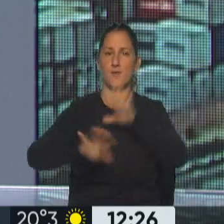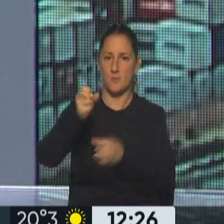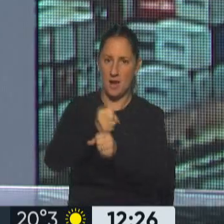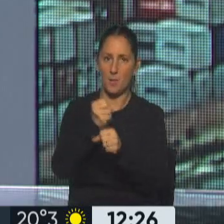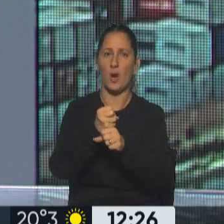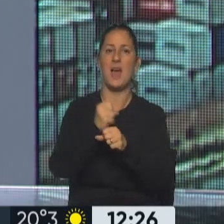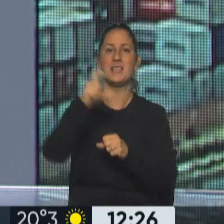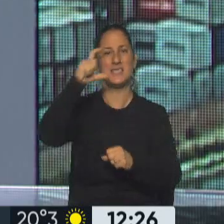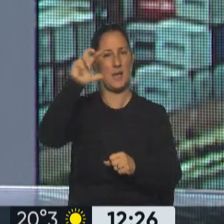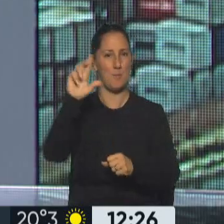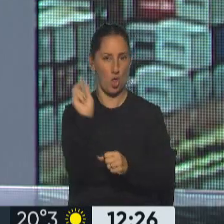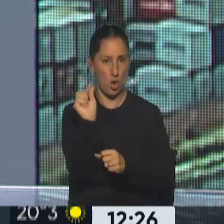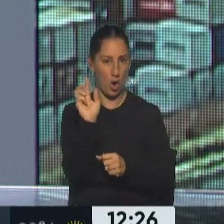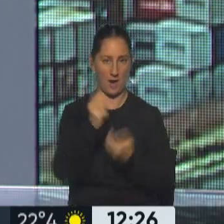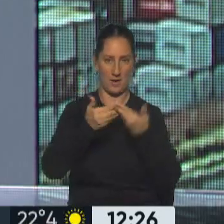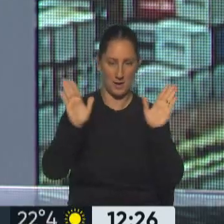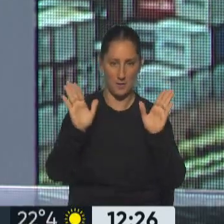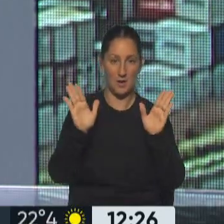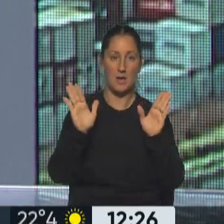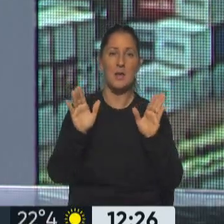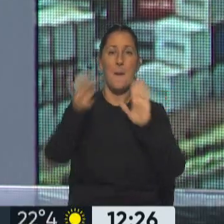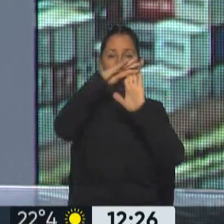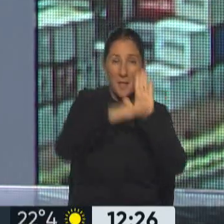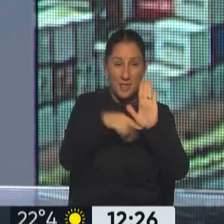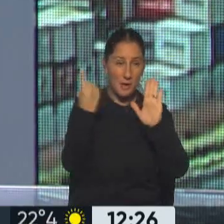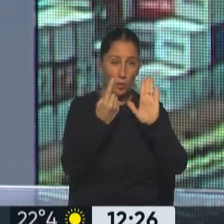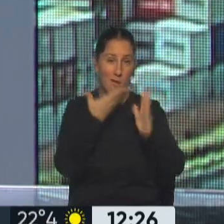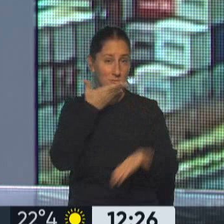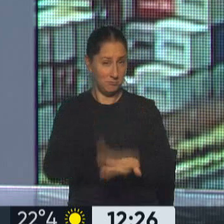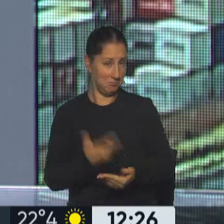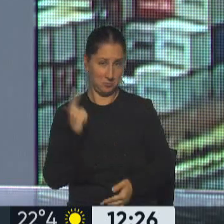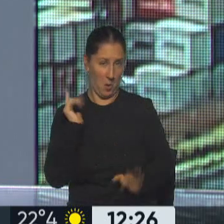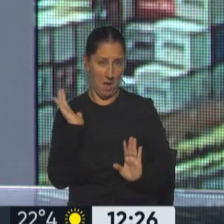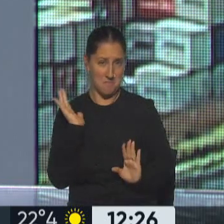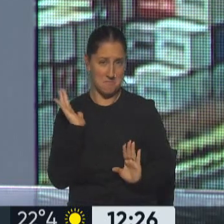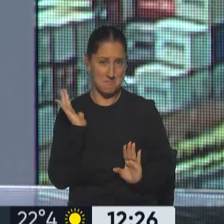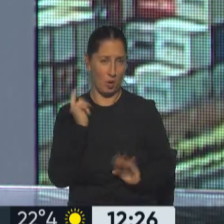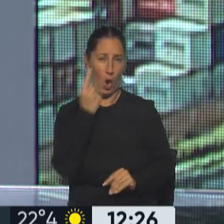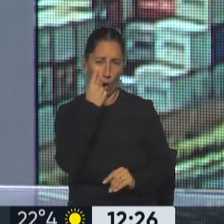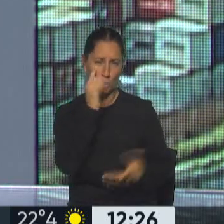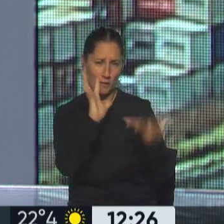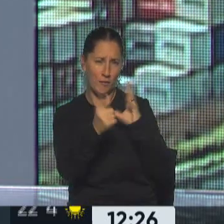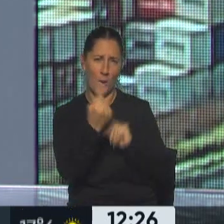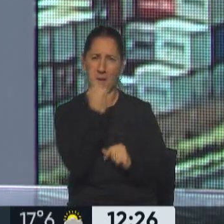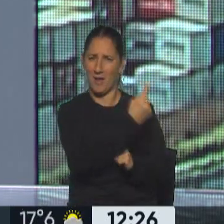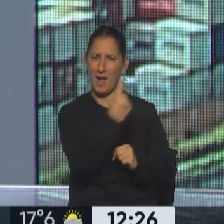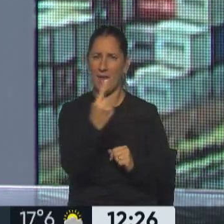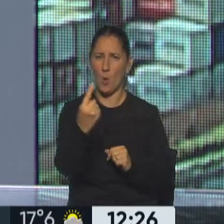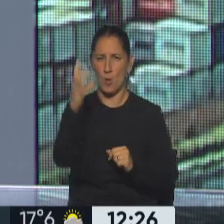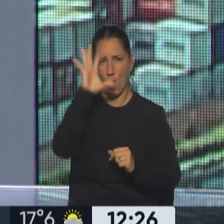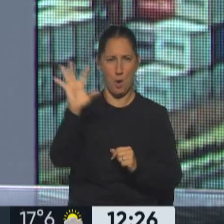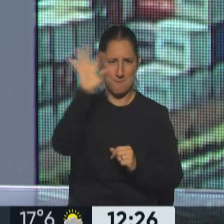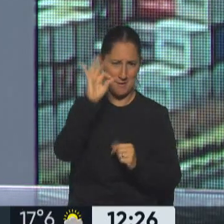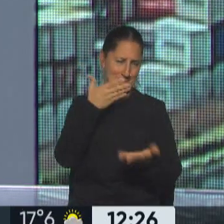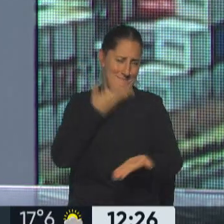exactamente medidas que en realidad no sorprende ninguna con respecto a lo que habitualmente pueden decir algunas de estos algunos de estos personajes